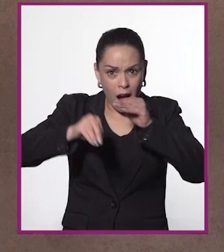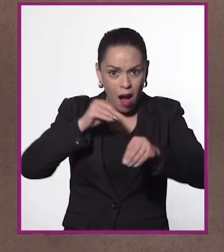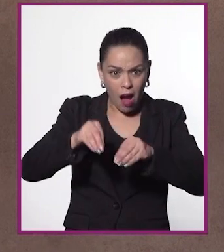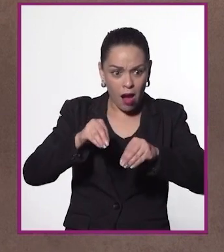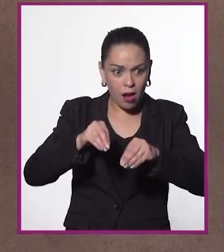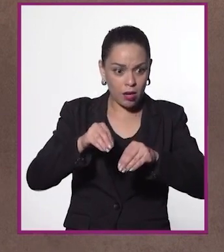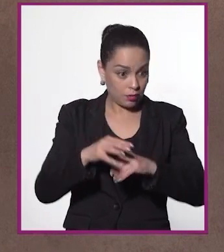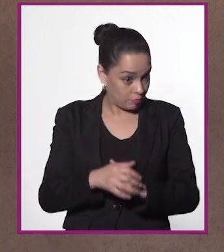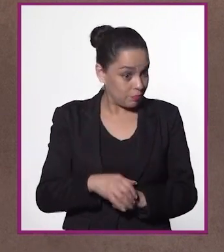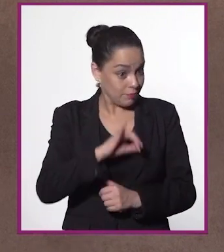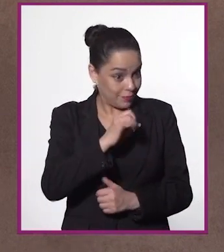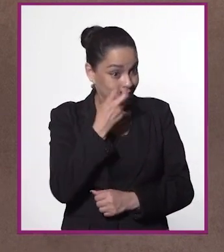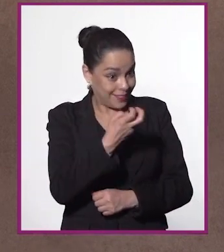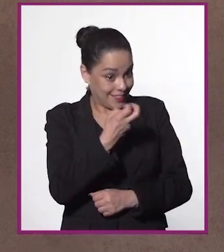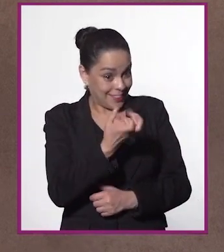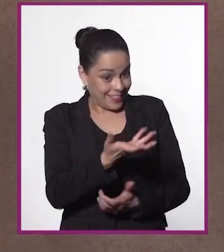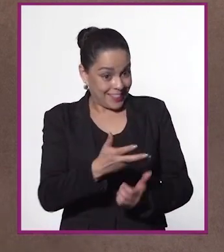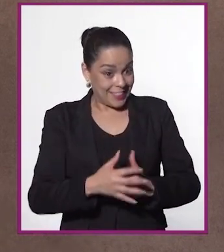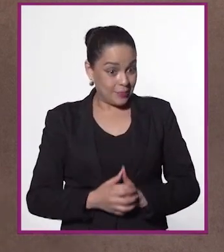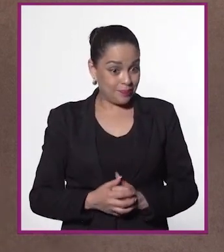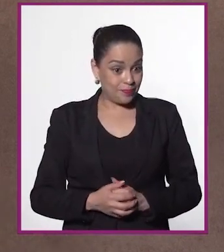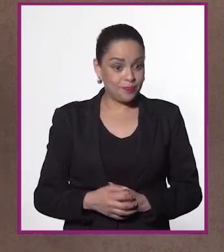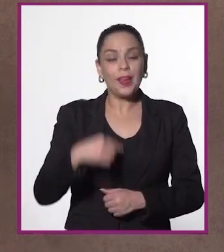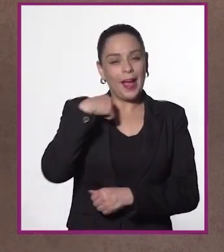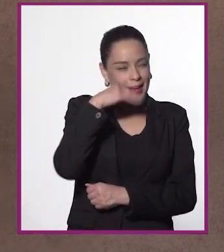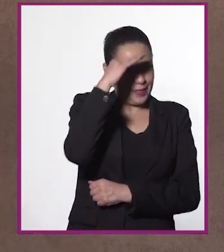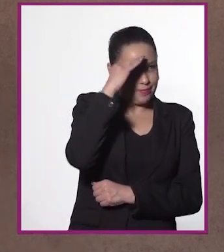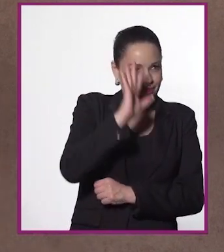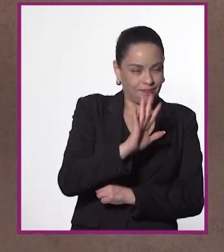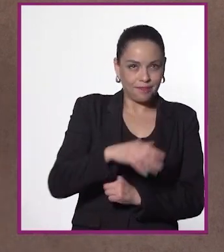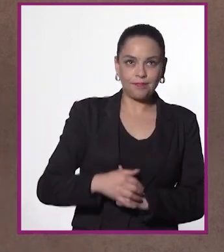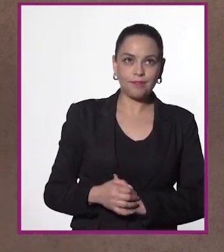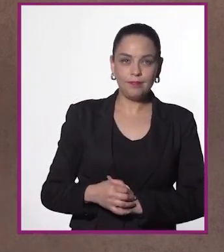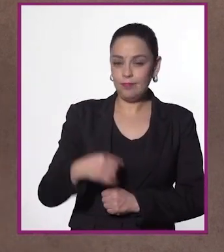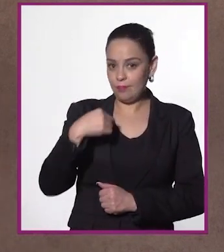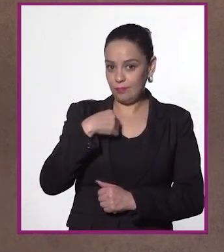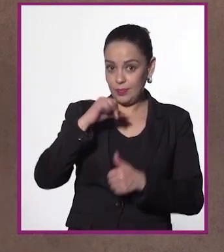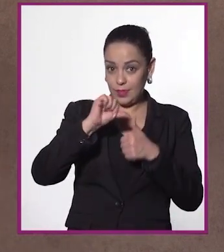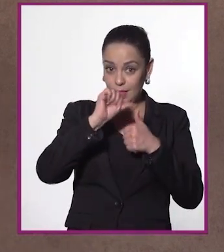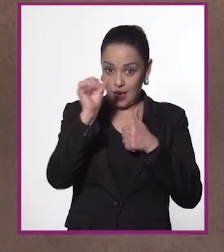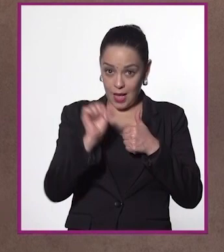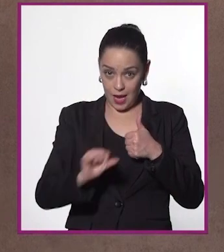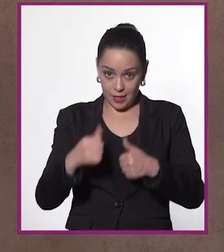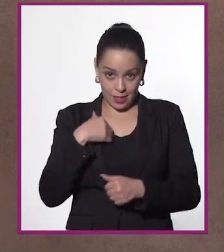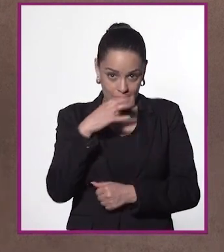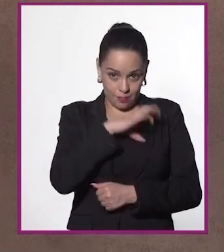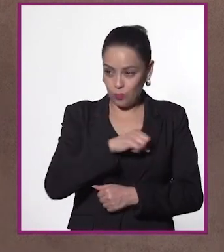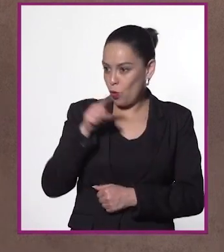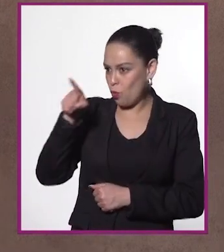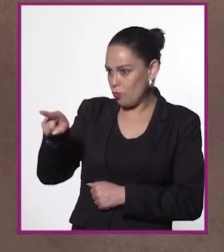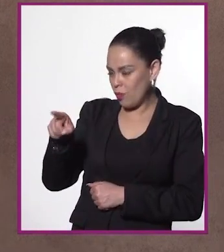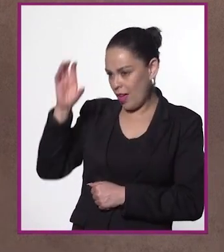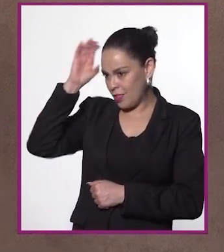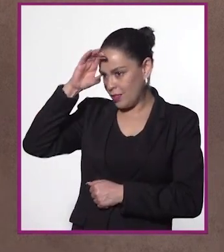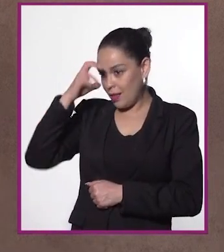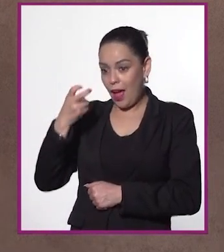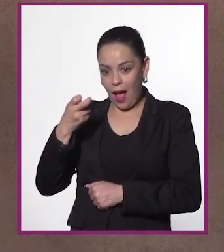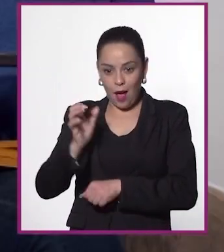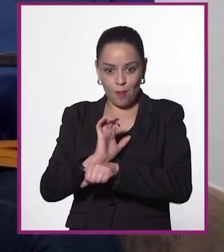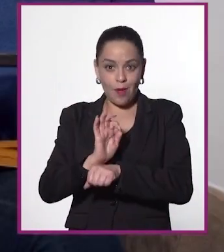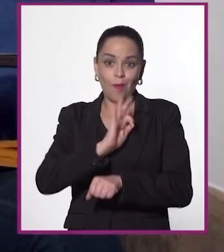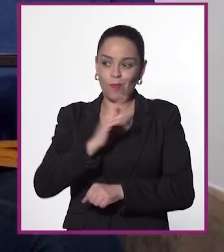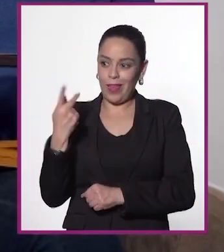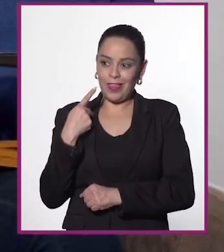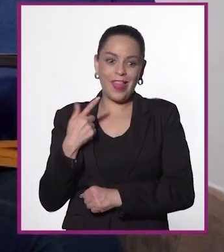Sí, ese mismo. Y pensé, si lo mío es el arte y lo tuyo es la ciencia, pues esta película puede que nos guste a los